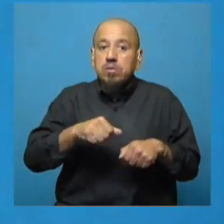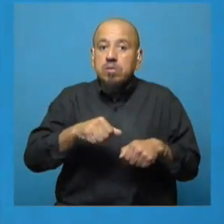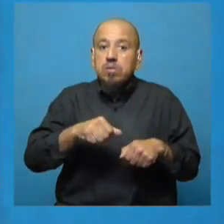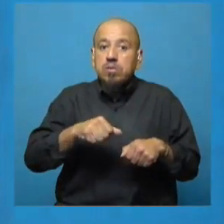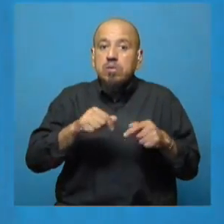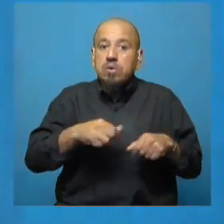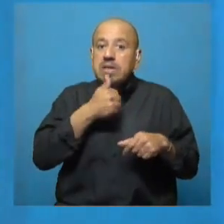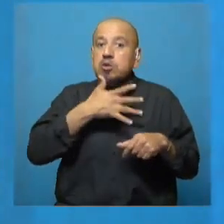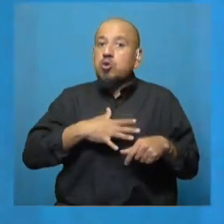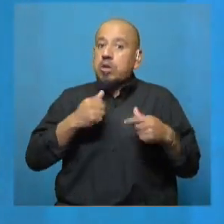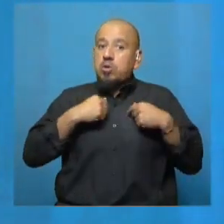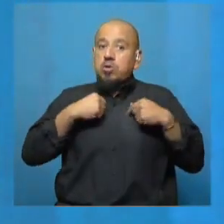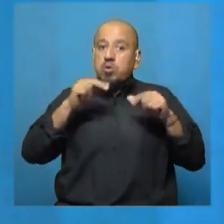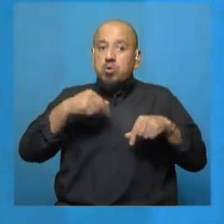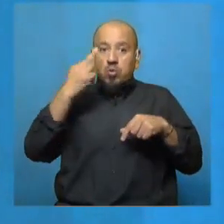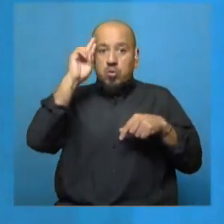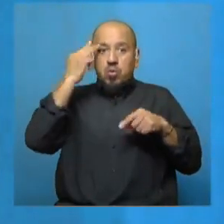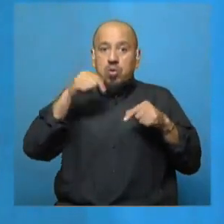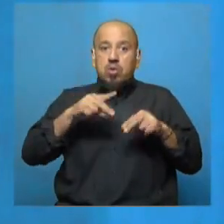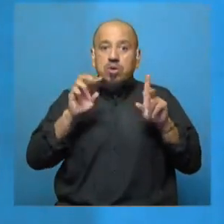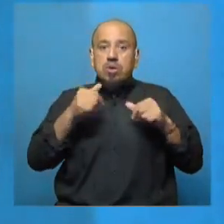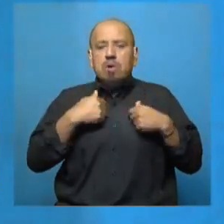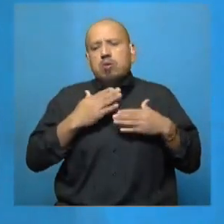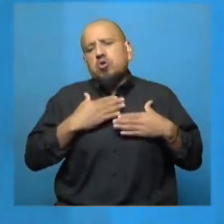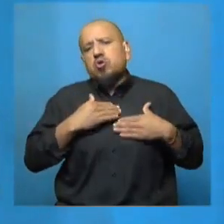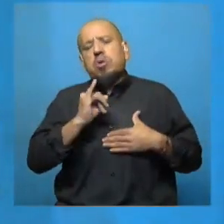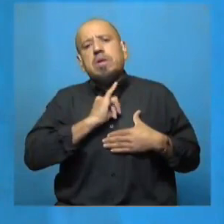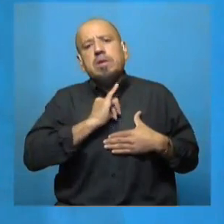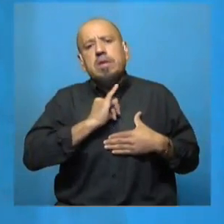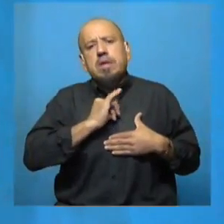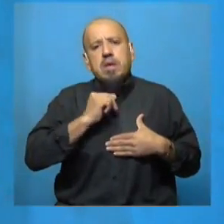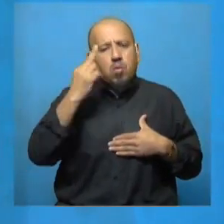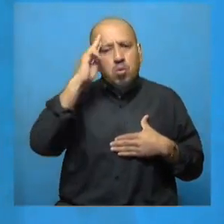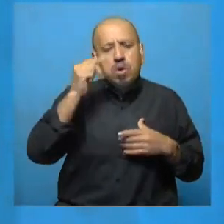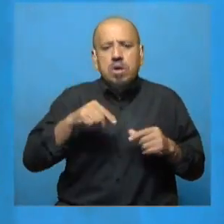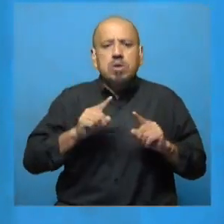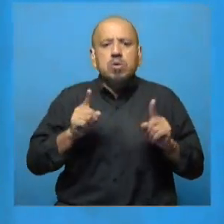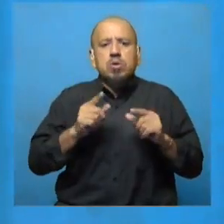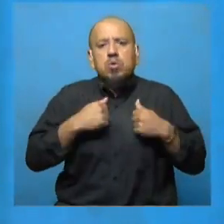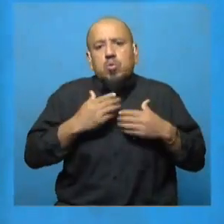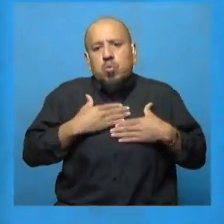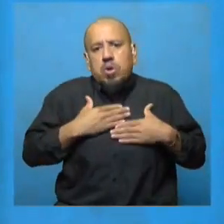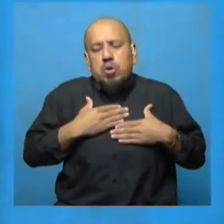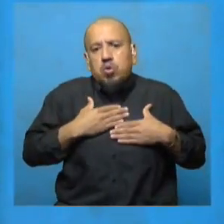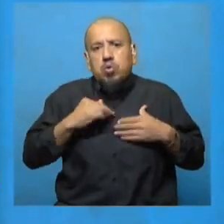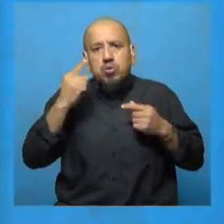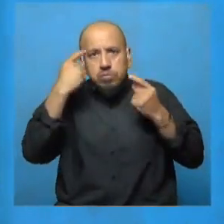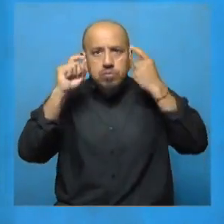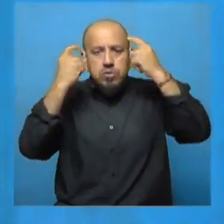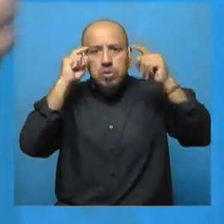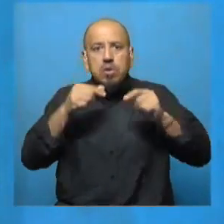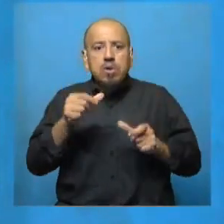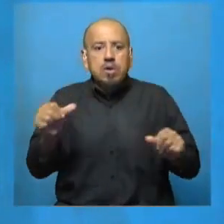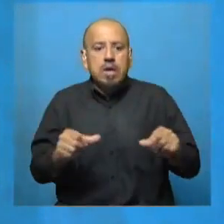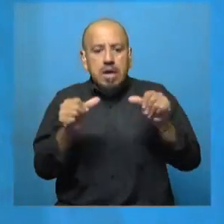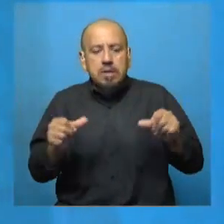nuestras y no me refiero a lo nuestro con la cuestión de nacionalismo con el cual yo estoy totalmente por fuera sino nuestra de nuestros creadores O sea la gente